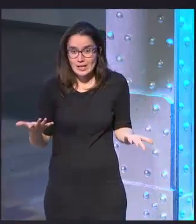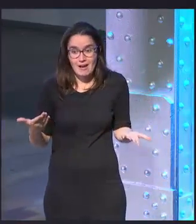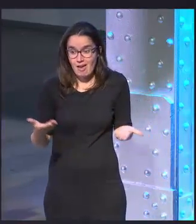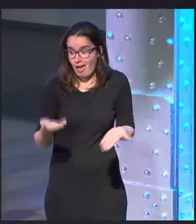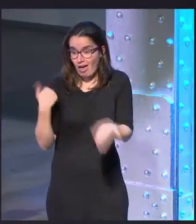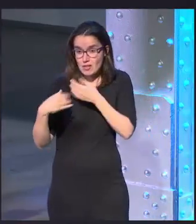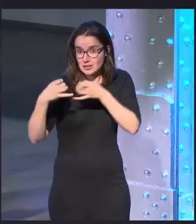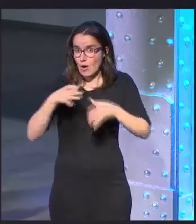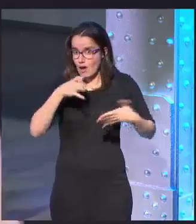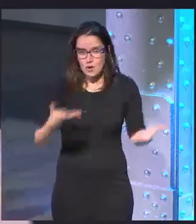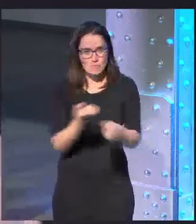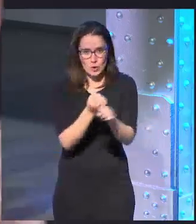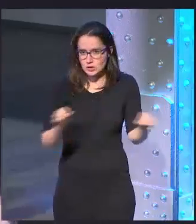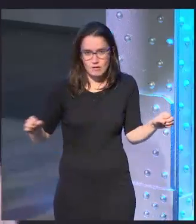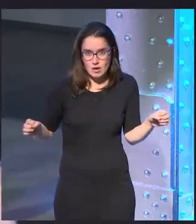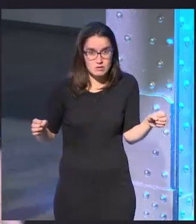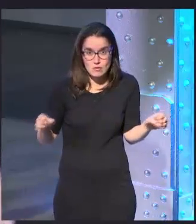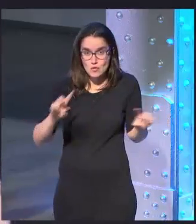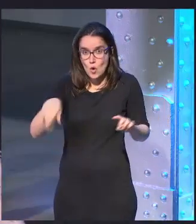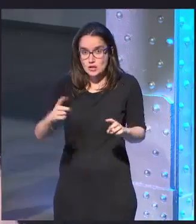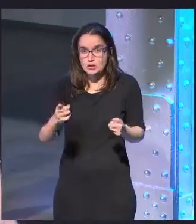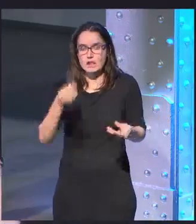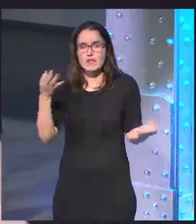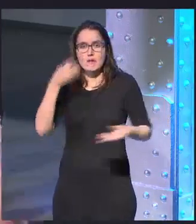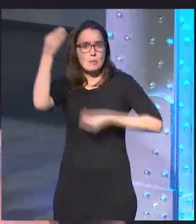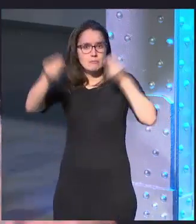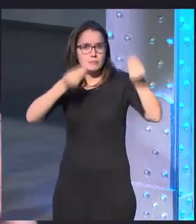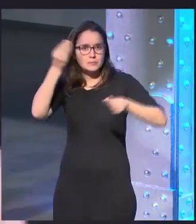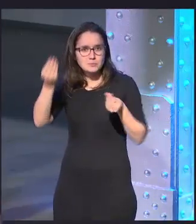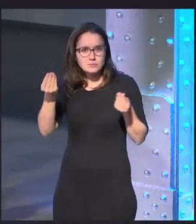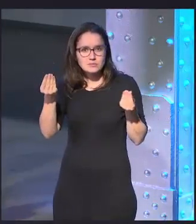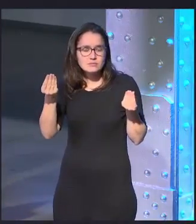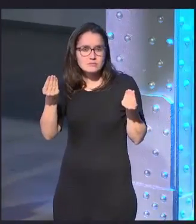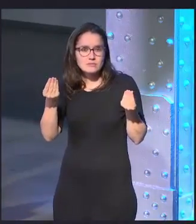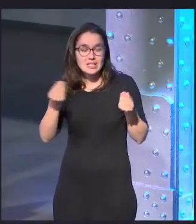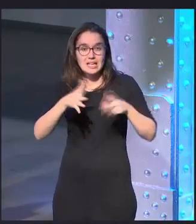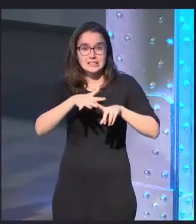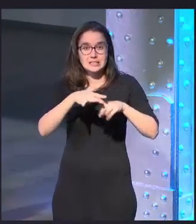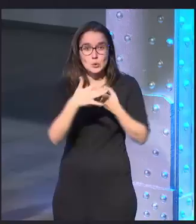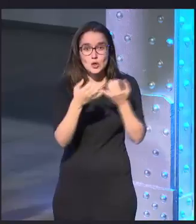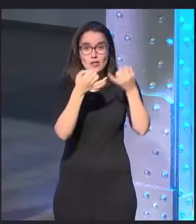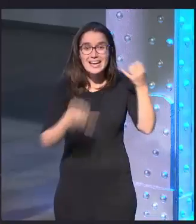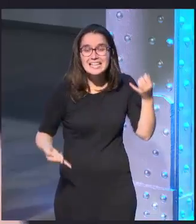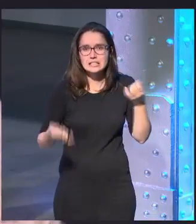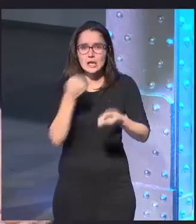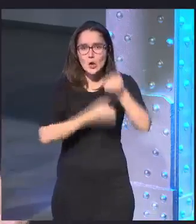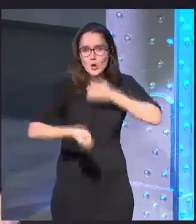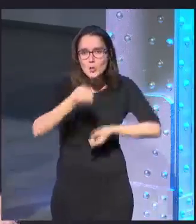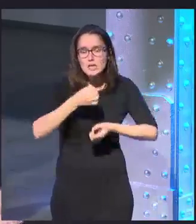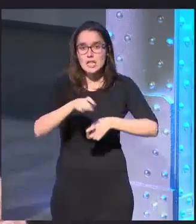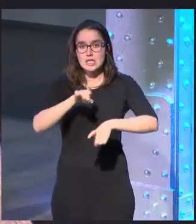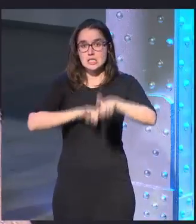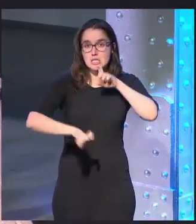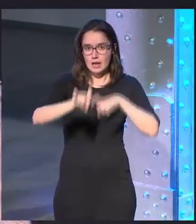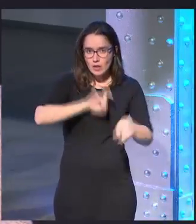ser como antes. Es que tenemos también que pensar que la situación de crisis económica, de recesión